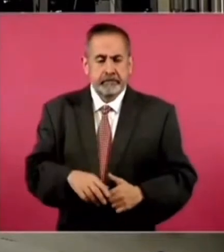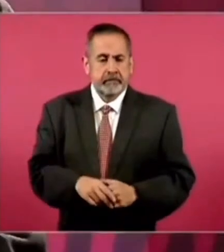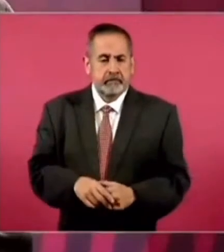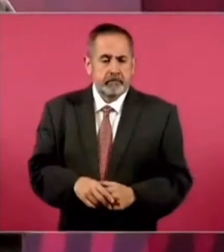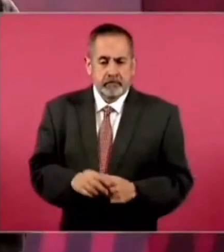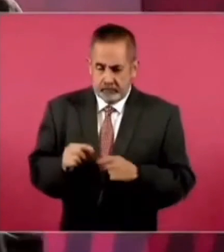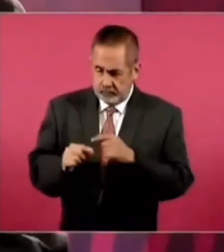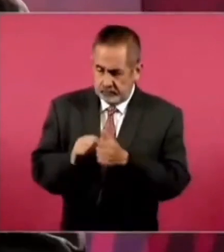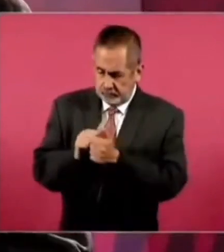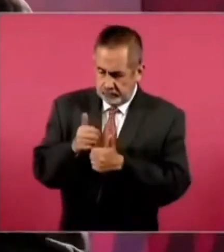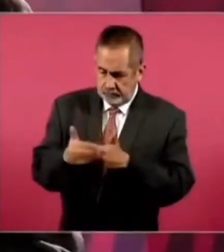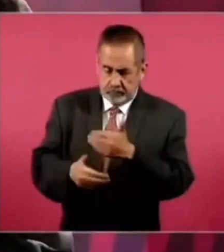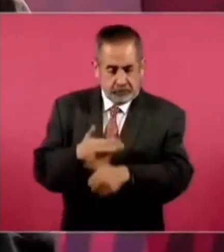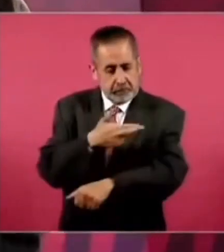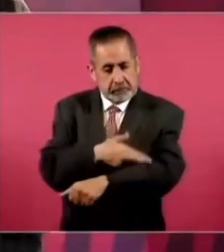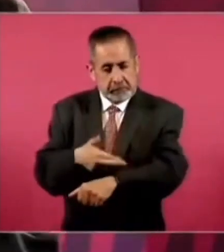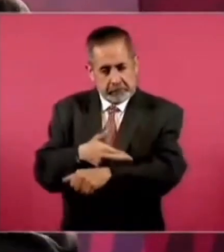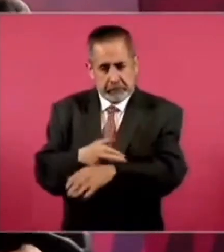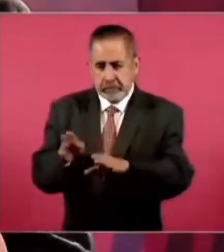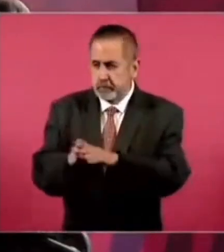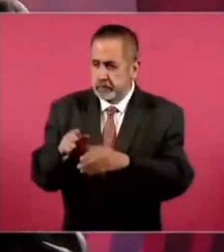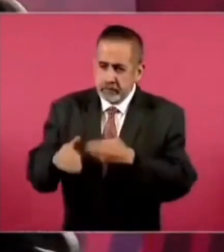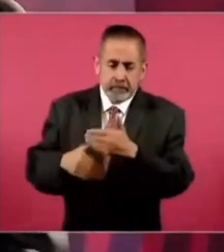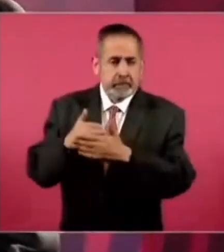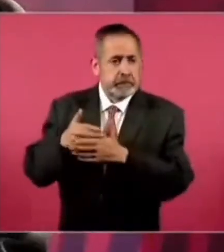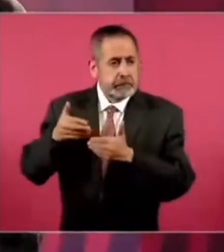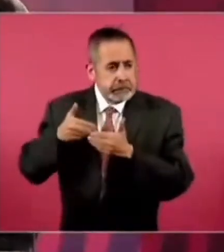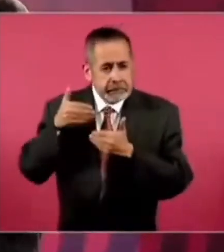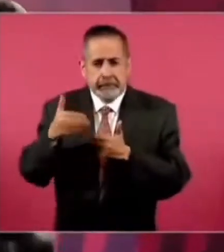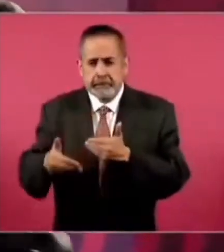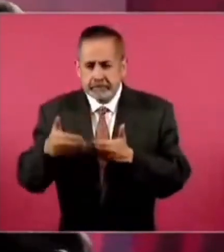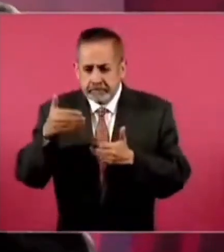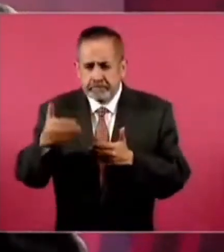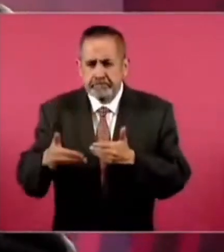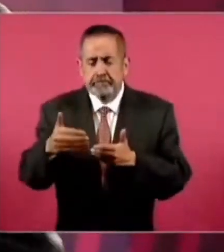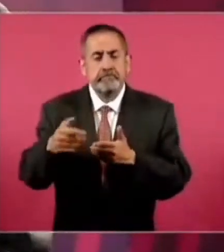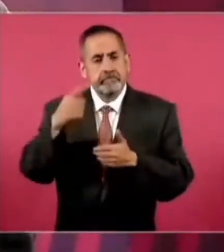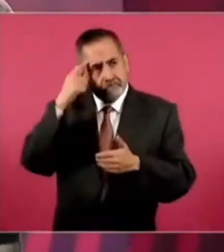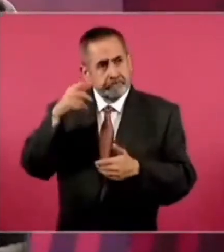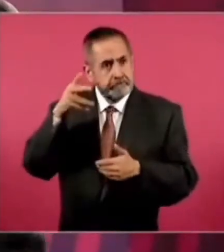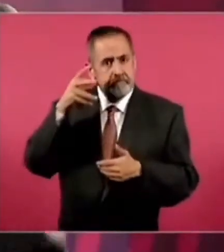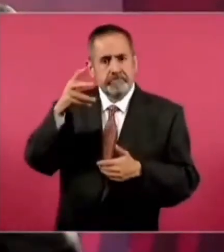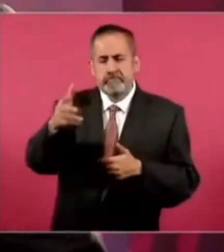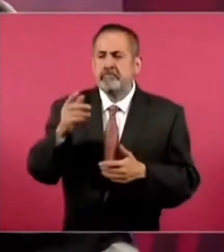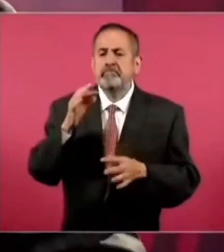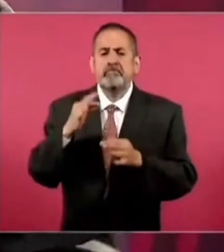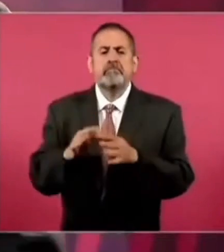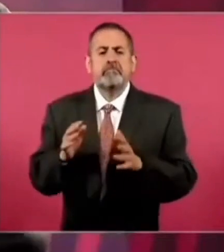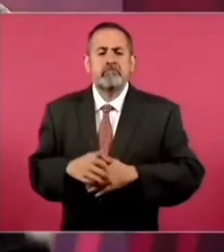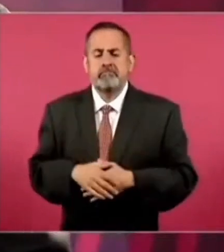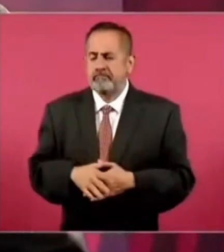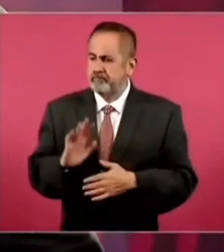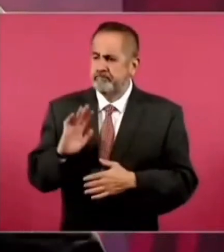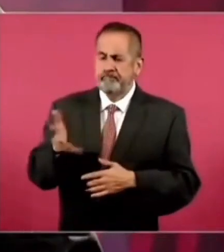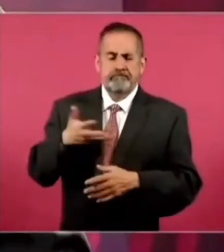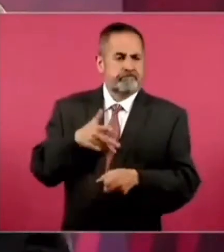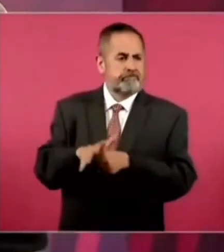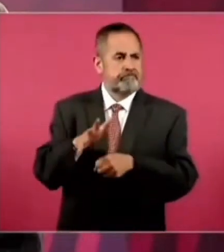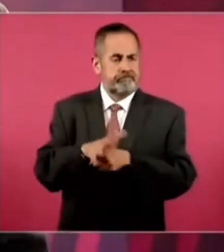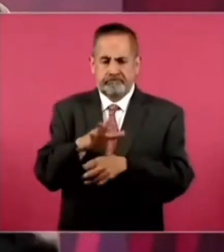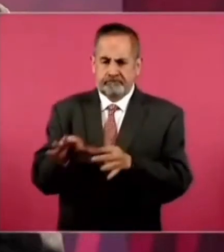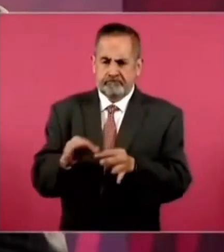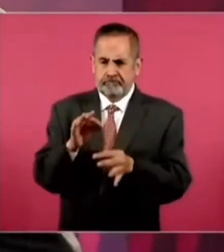Poco a poco vamos a ir avanzando hasta decir, ya tenemos